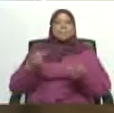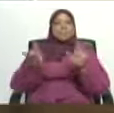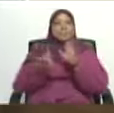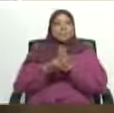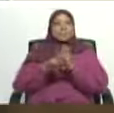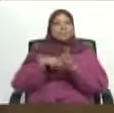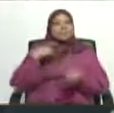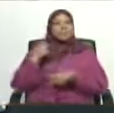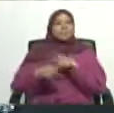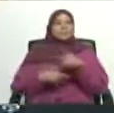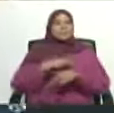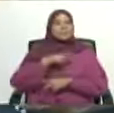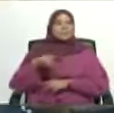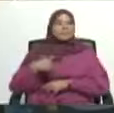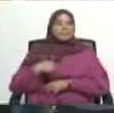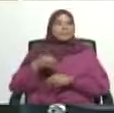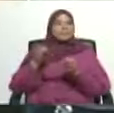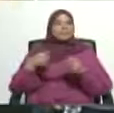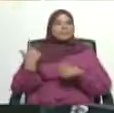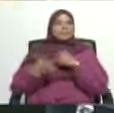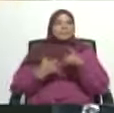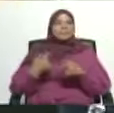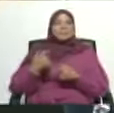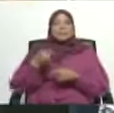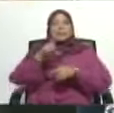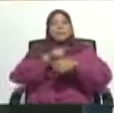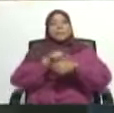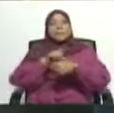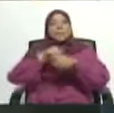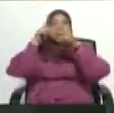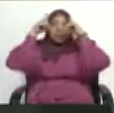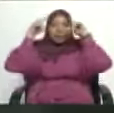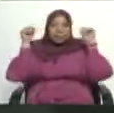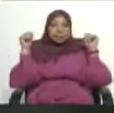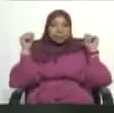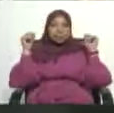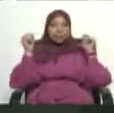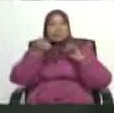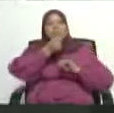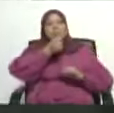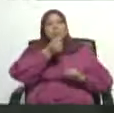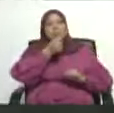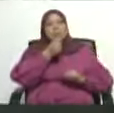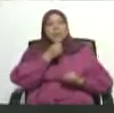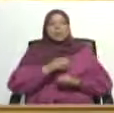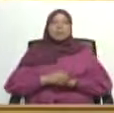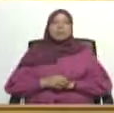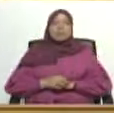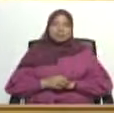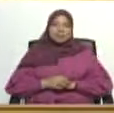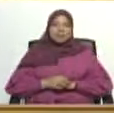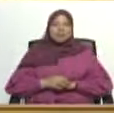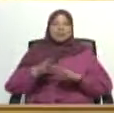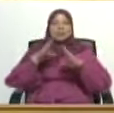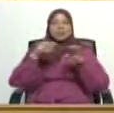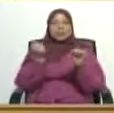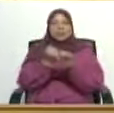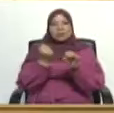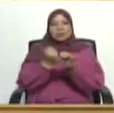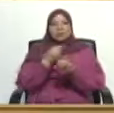de hospitales, al asesinato de médicos, de médicas, de periodistas. Gritemos con una sola